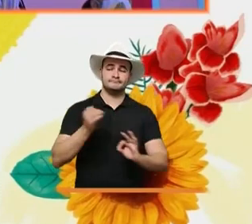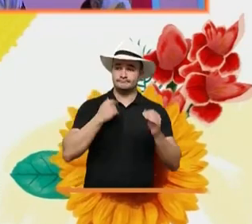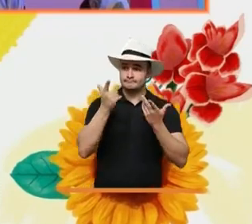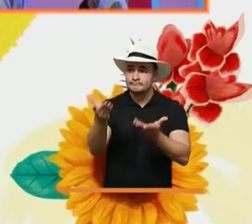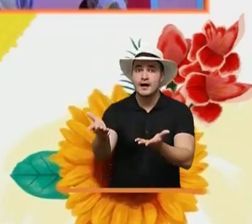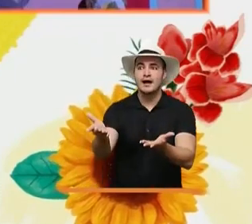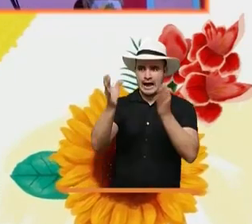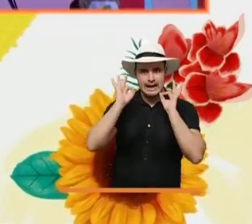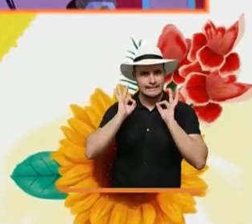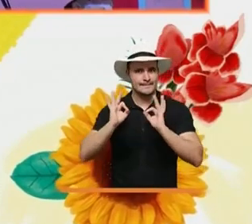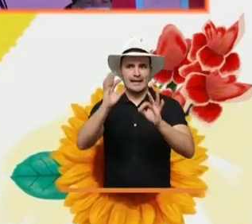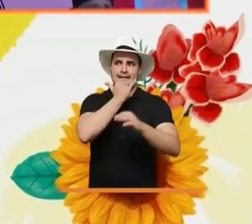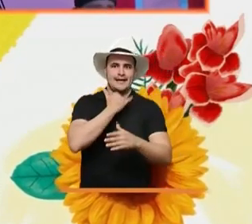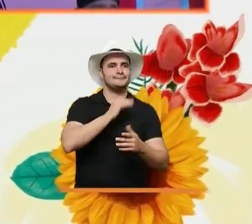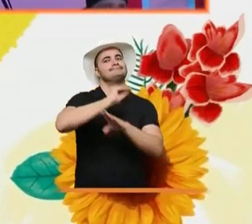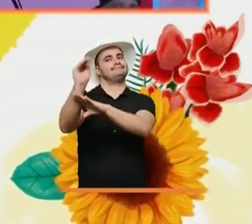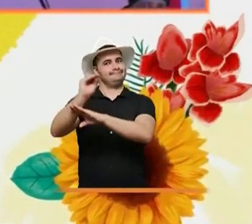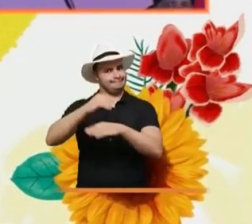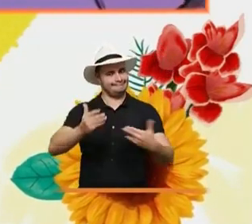avisé de